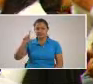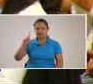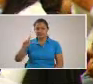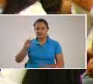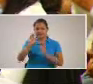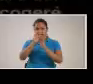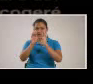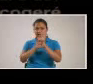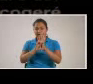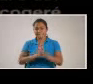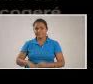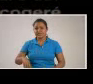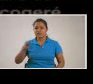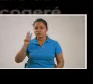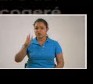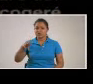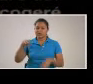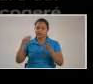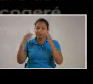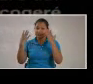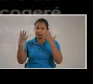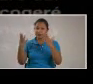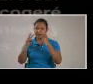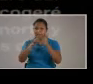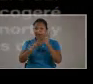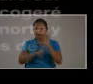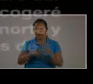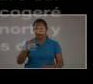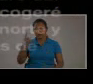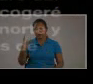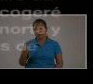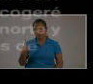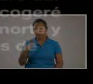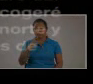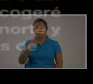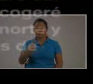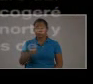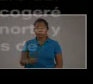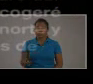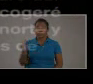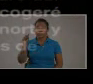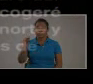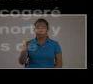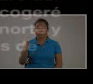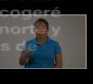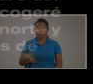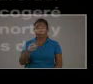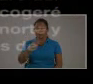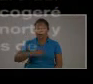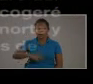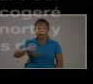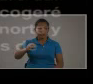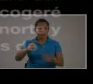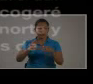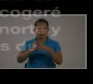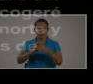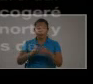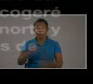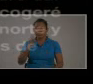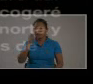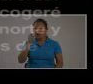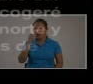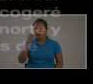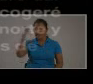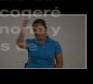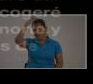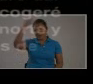capítulo 39, versículo 1 dice: y tú, hijo de hombre,